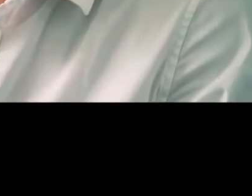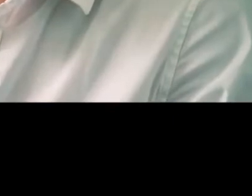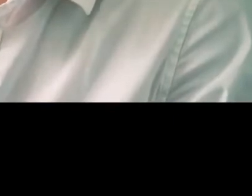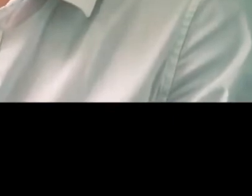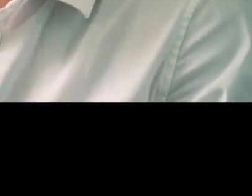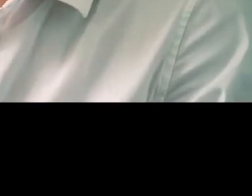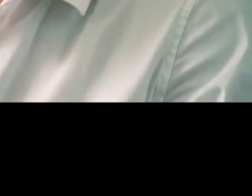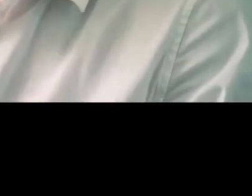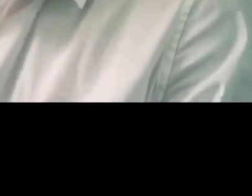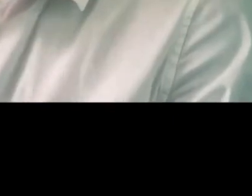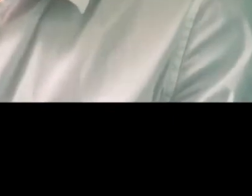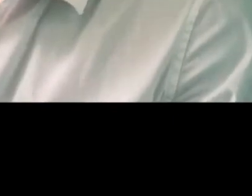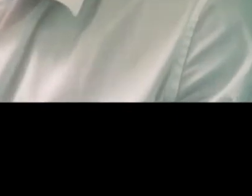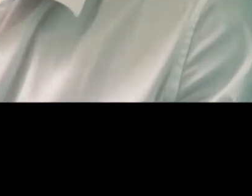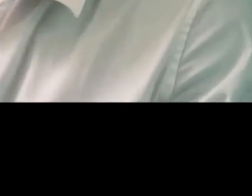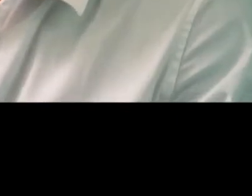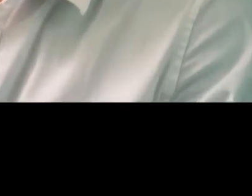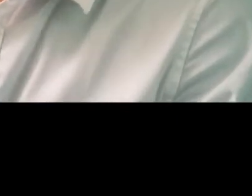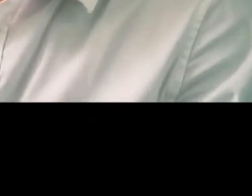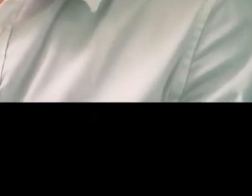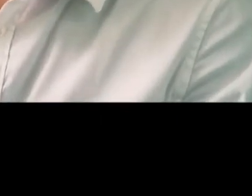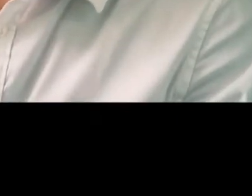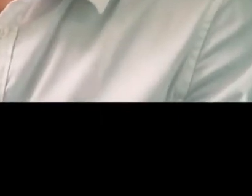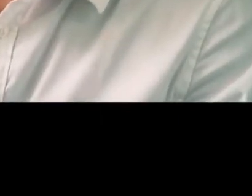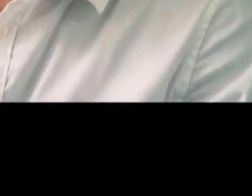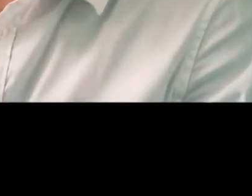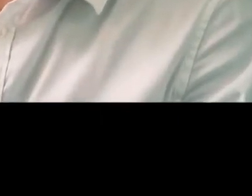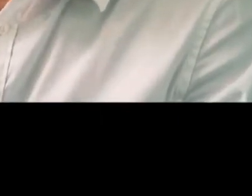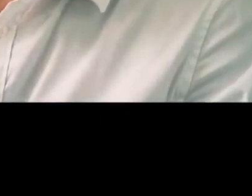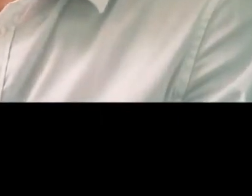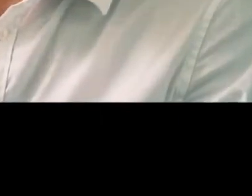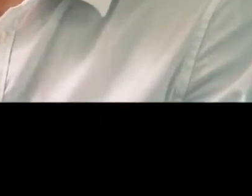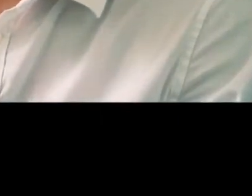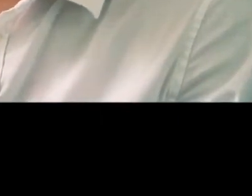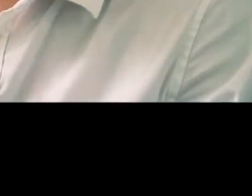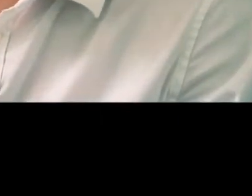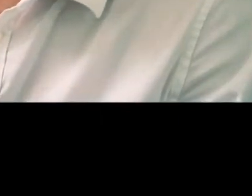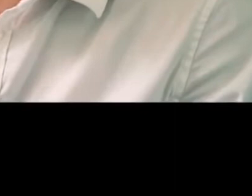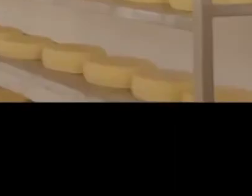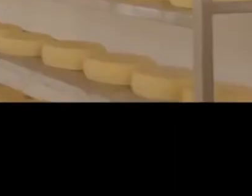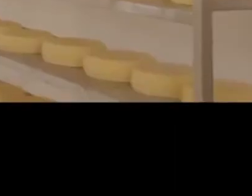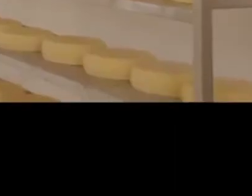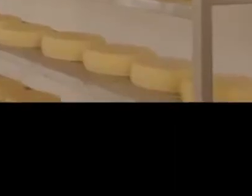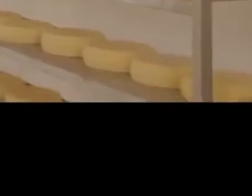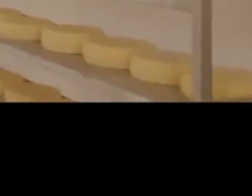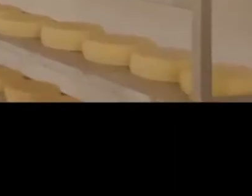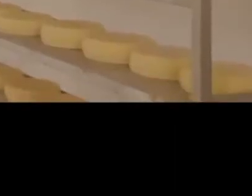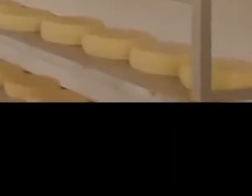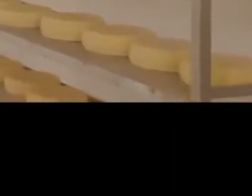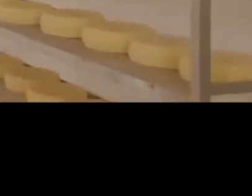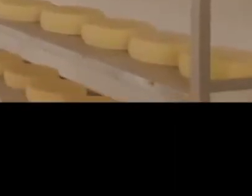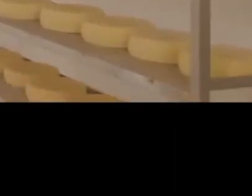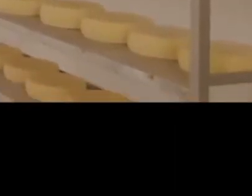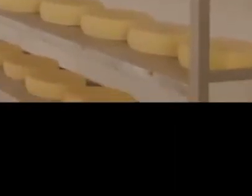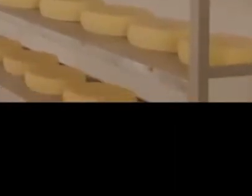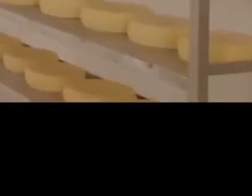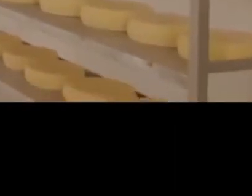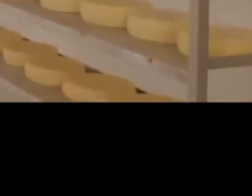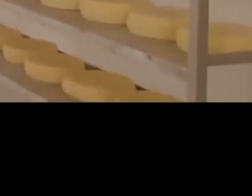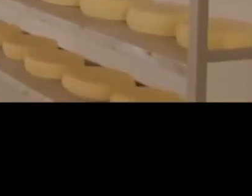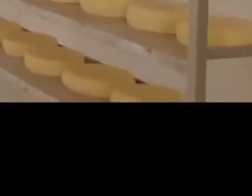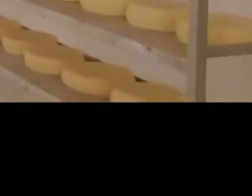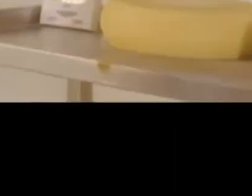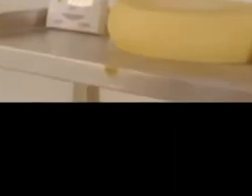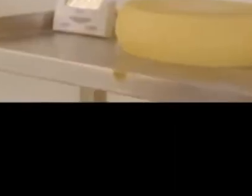Cultura del lácteo muy avanzada adentro de este río. Ejemplo, tenemos la fabricación de quesos madurados